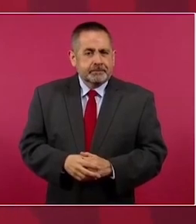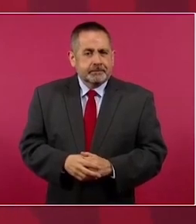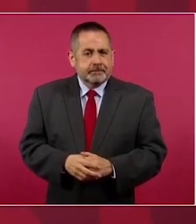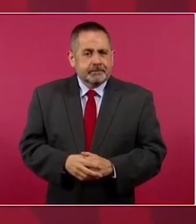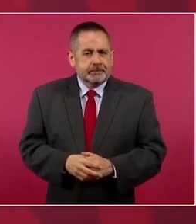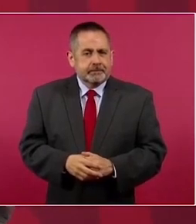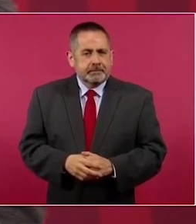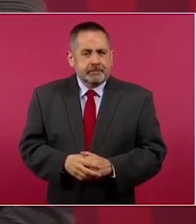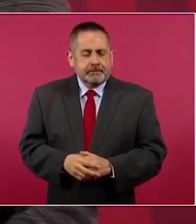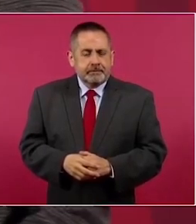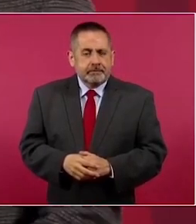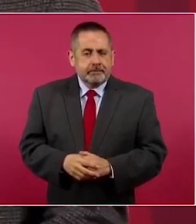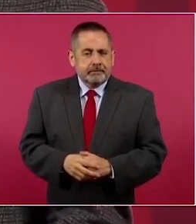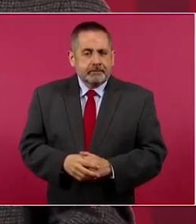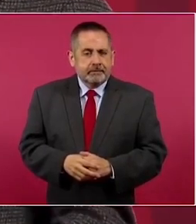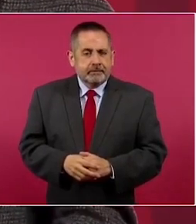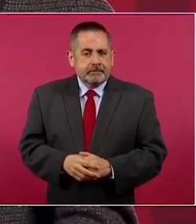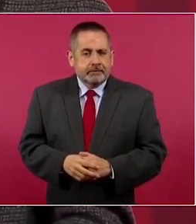es